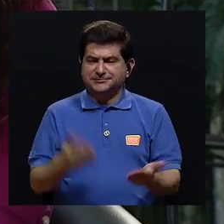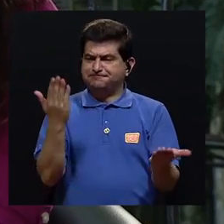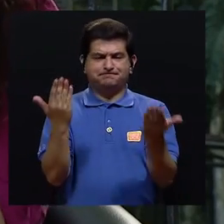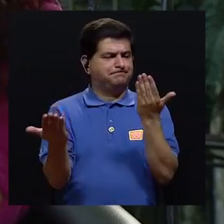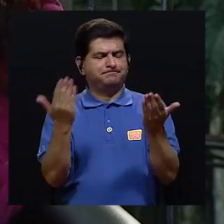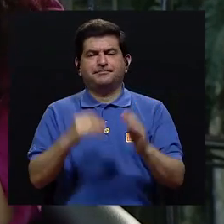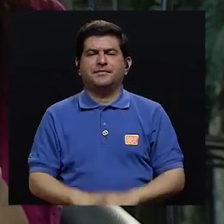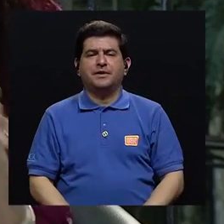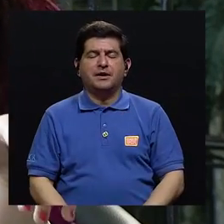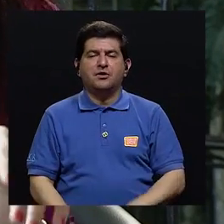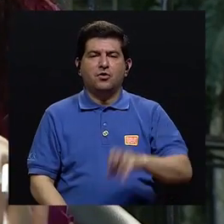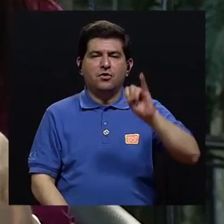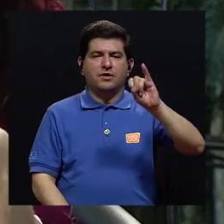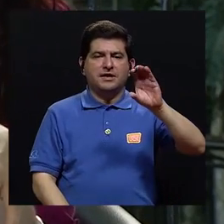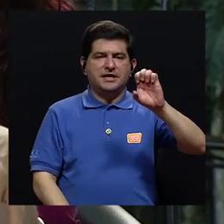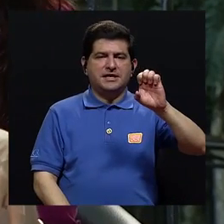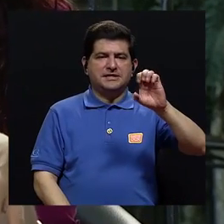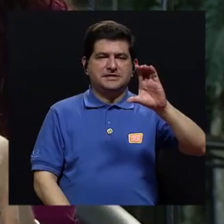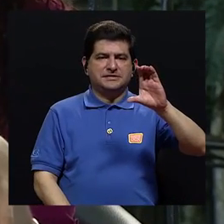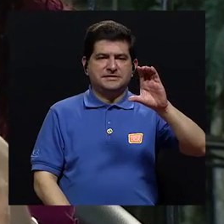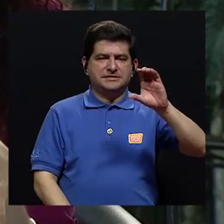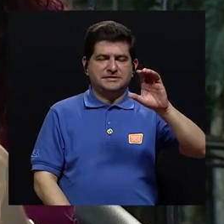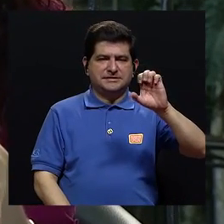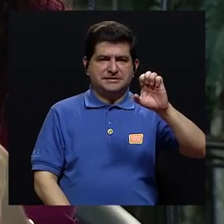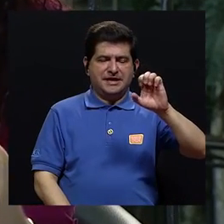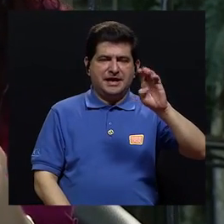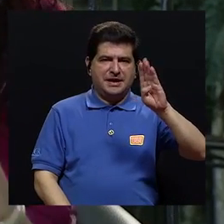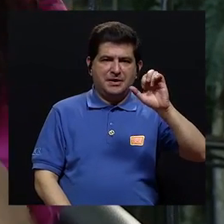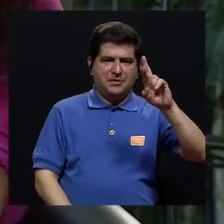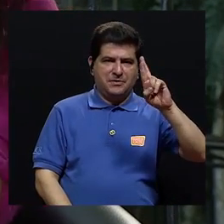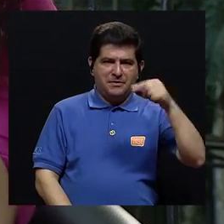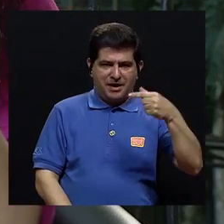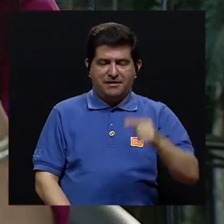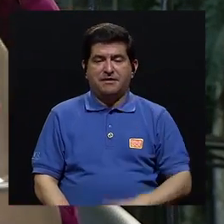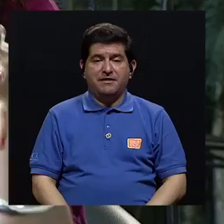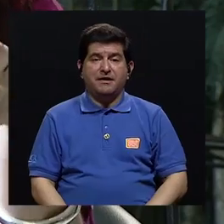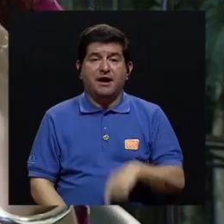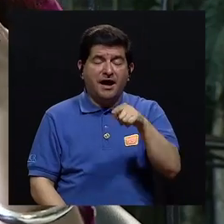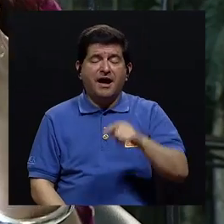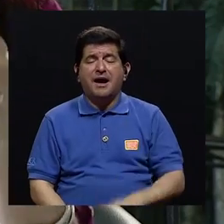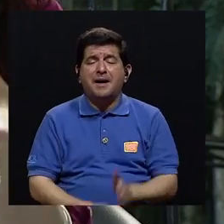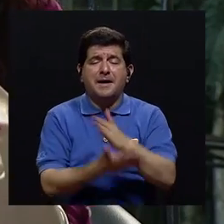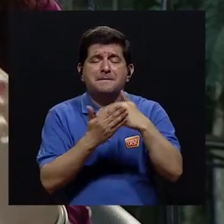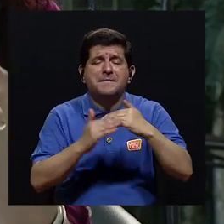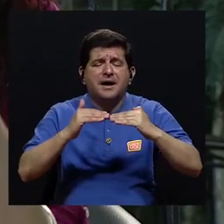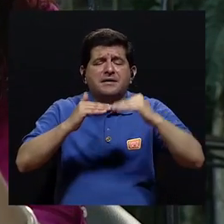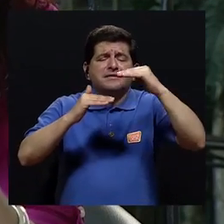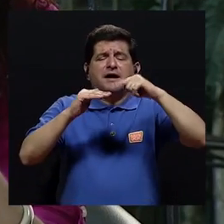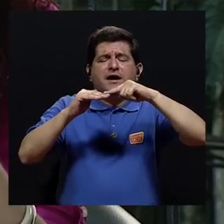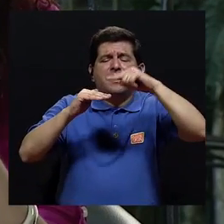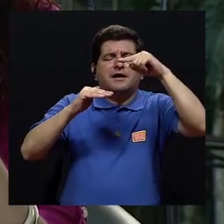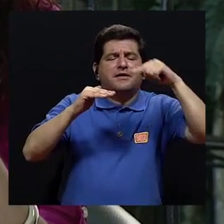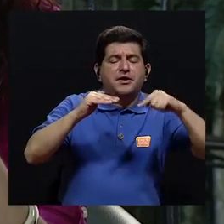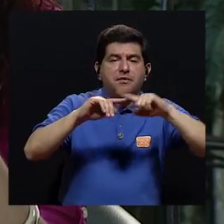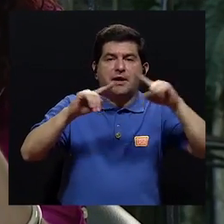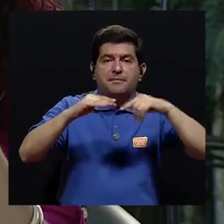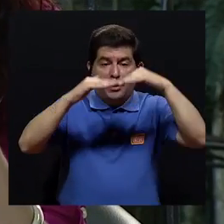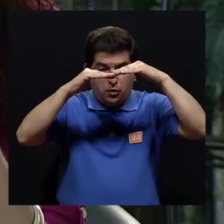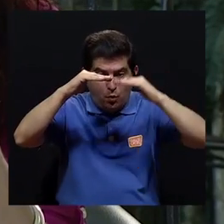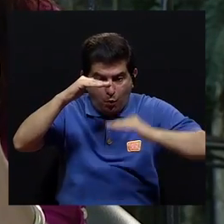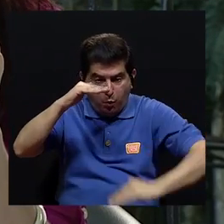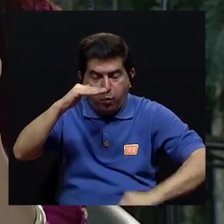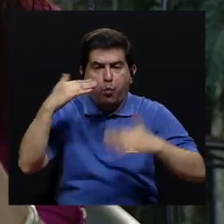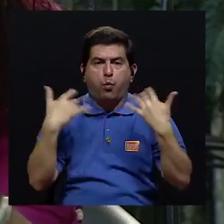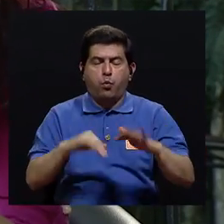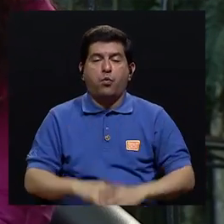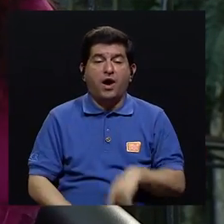un poquito la comparación con un iceberg. Arriba solamente vemos el accidente, pero debajo hay un montón de elementos que se asocian. Entonces, tenemos